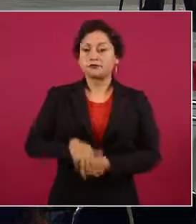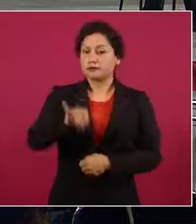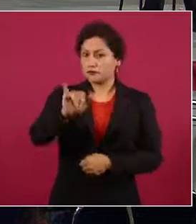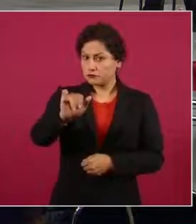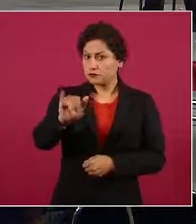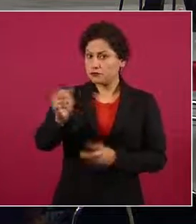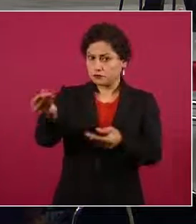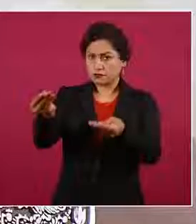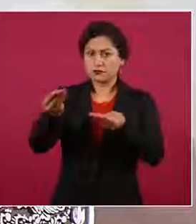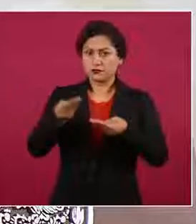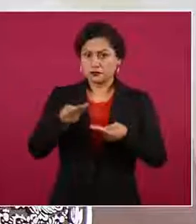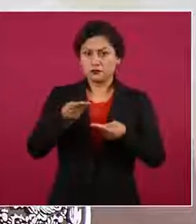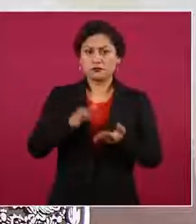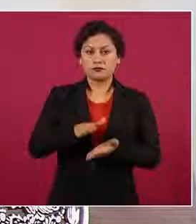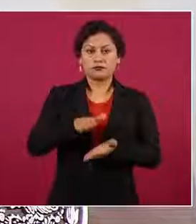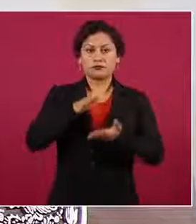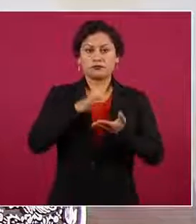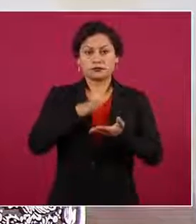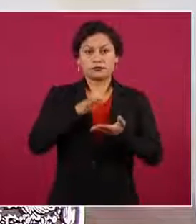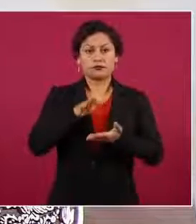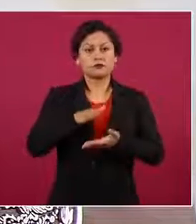la Secretaría de Comunicaciones